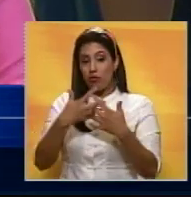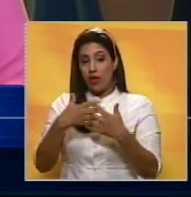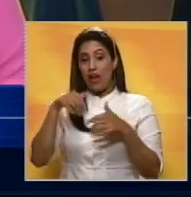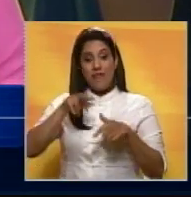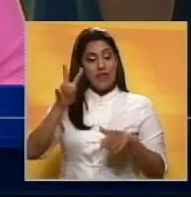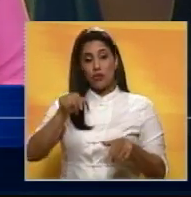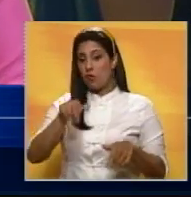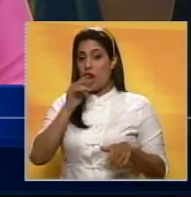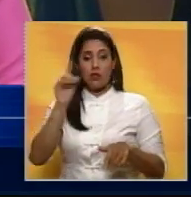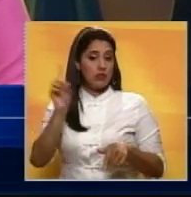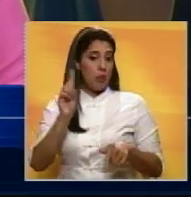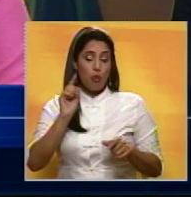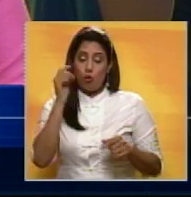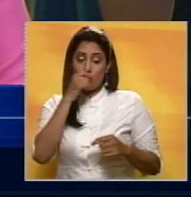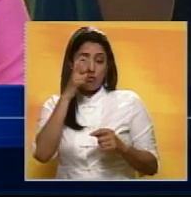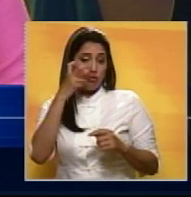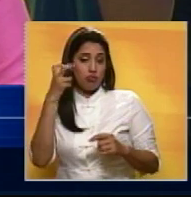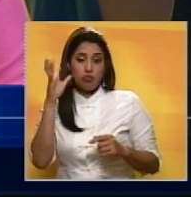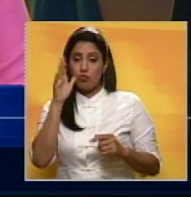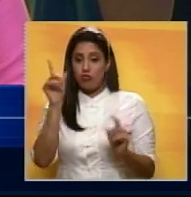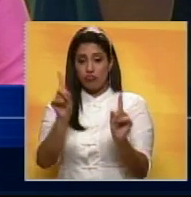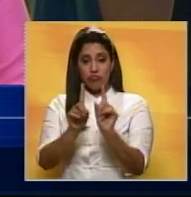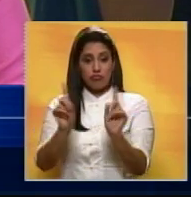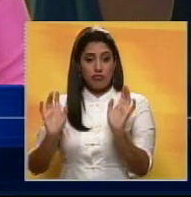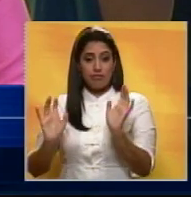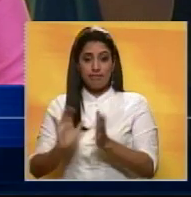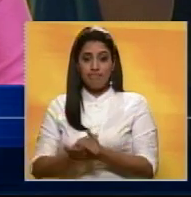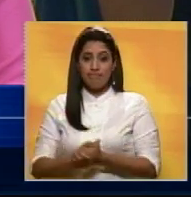como Venezuela tampoco produce droga.